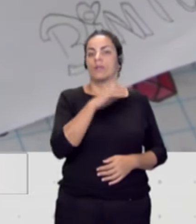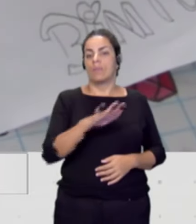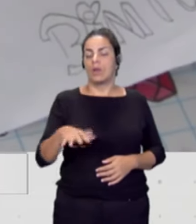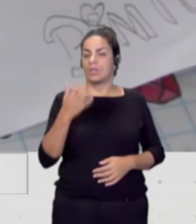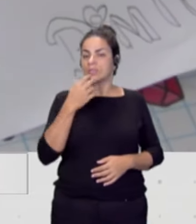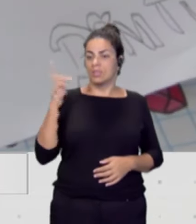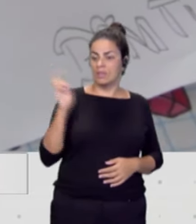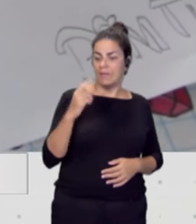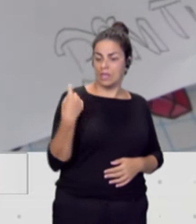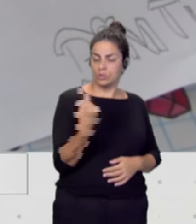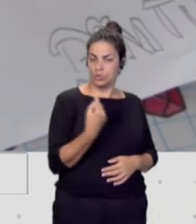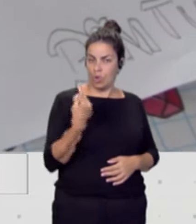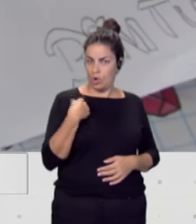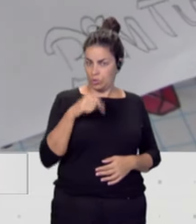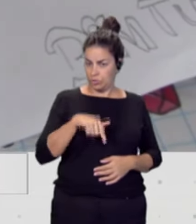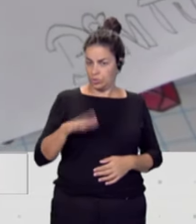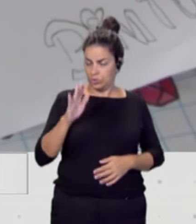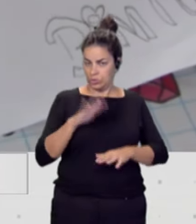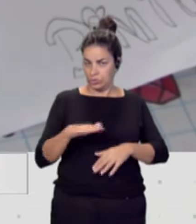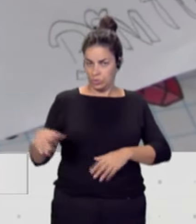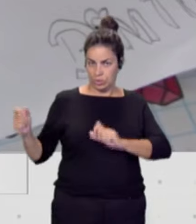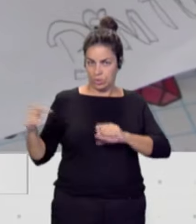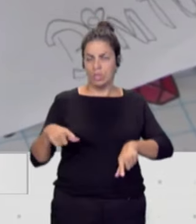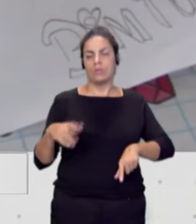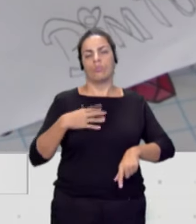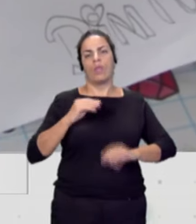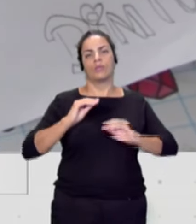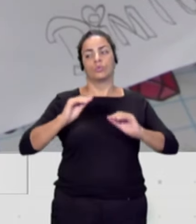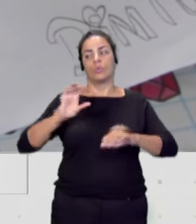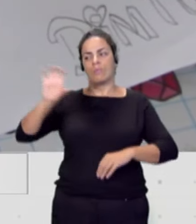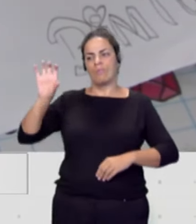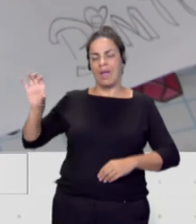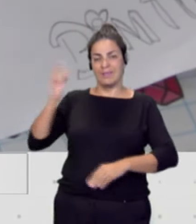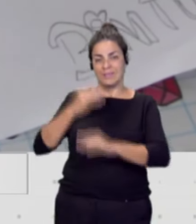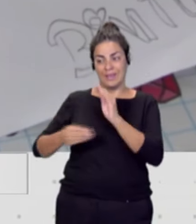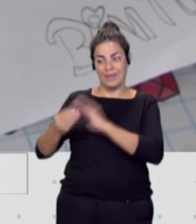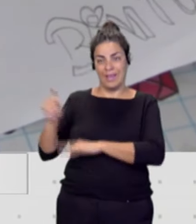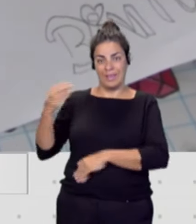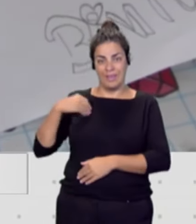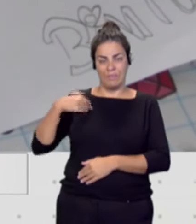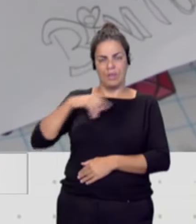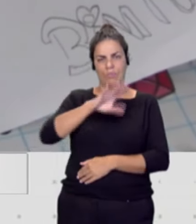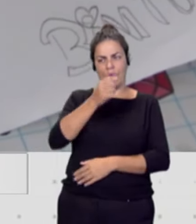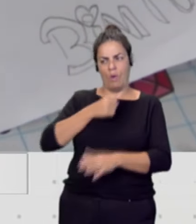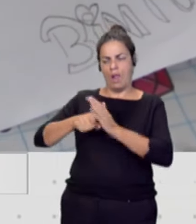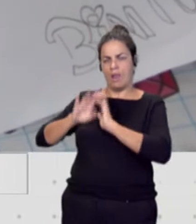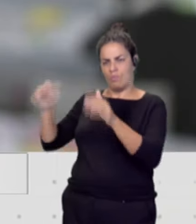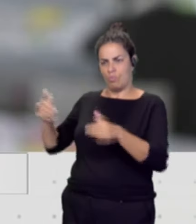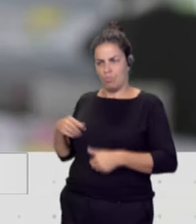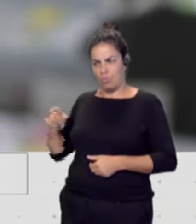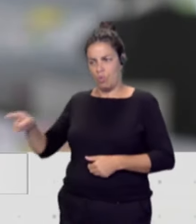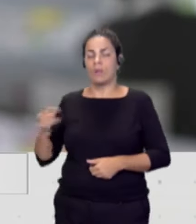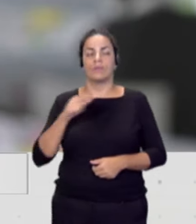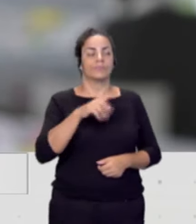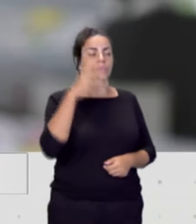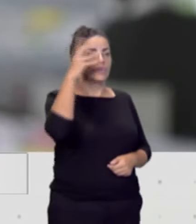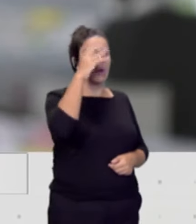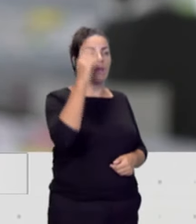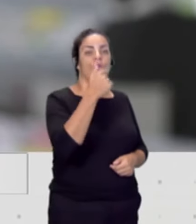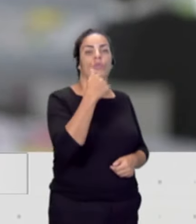menores migrantes, pues vuelvan a sus países de origen. Eso lo ha planteado el Gobierno de Canarias después de esa reunión, ese contacto, esa visita que ha hecho Fernando